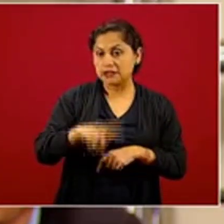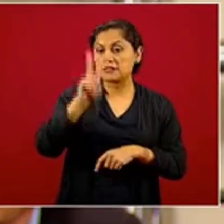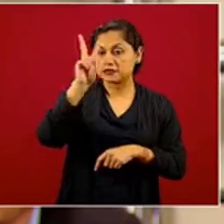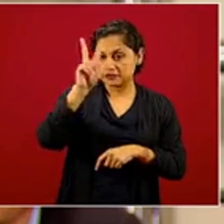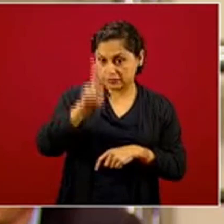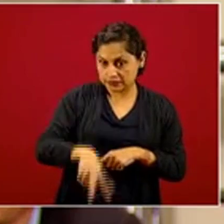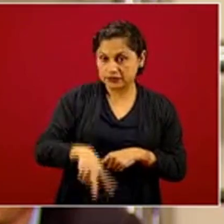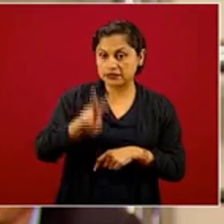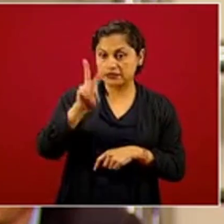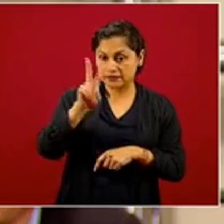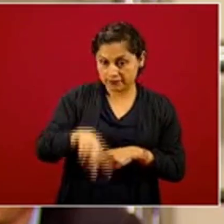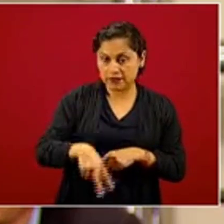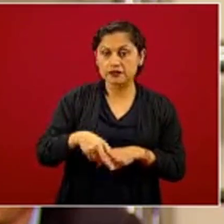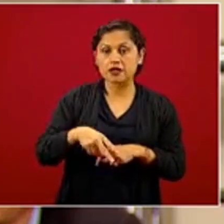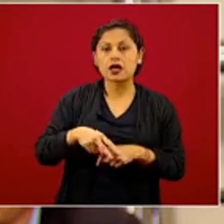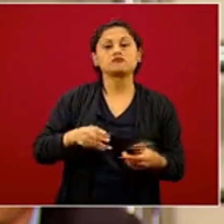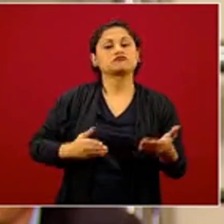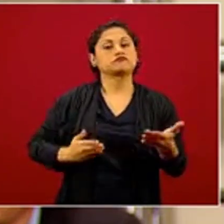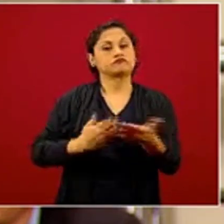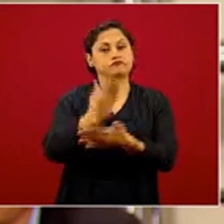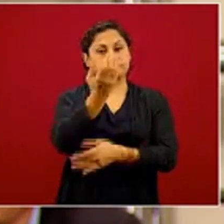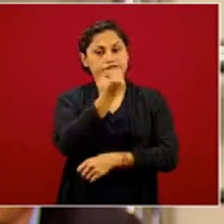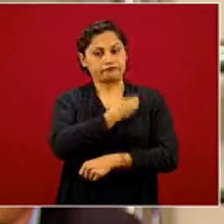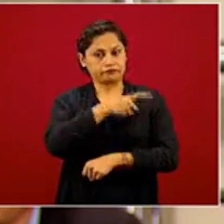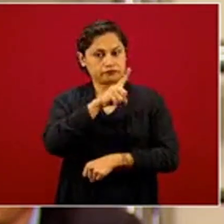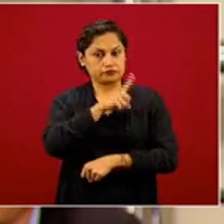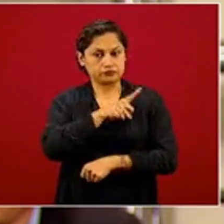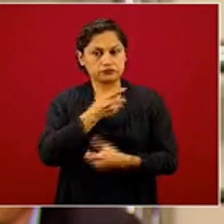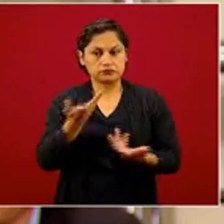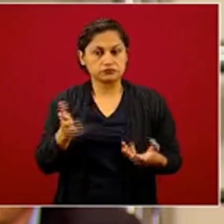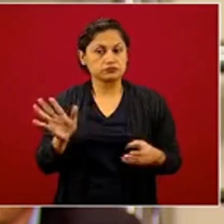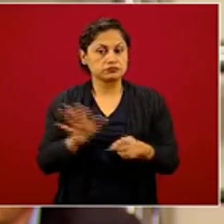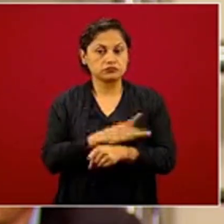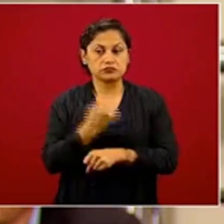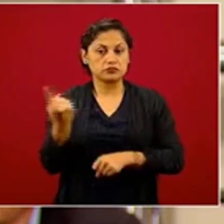ese acceso a la salud? Porque